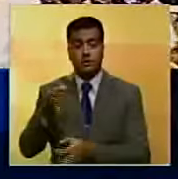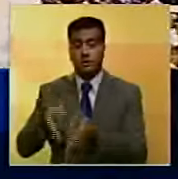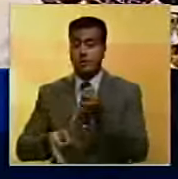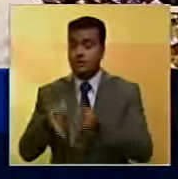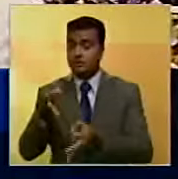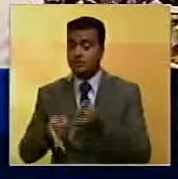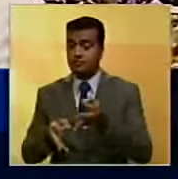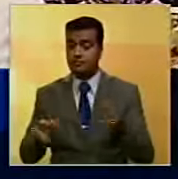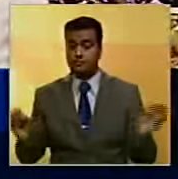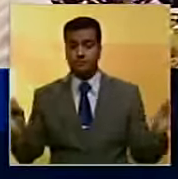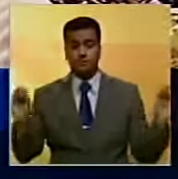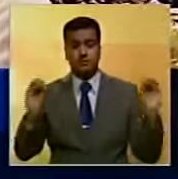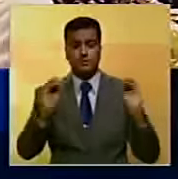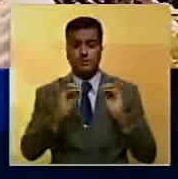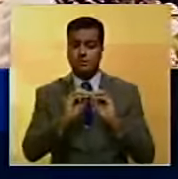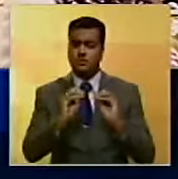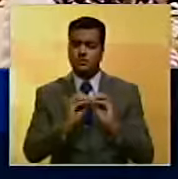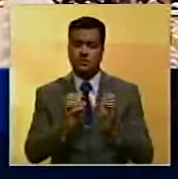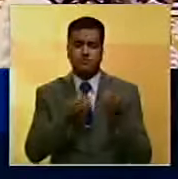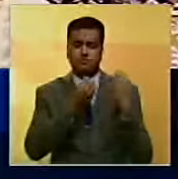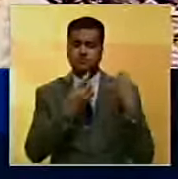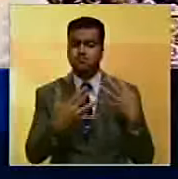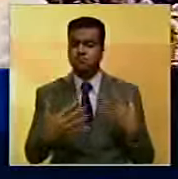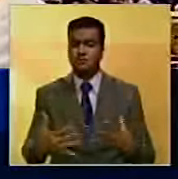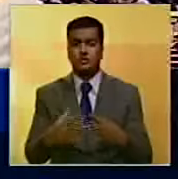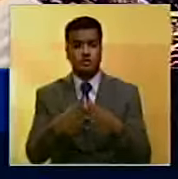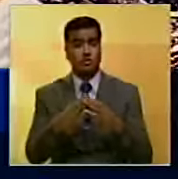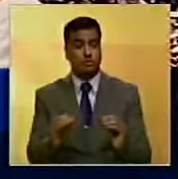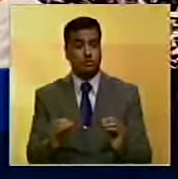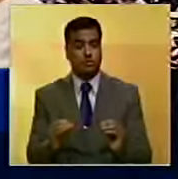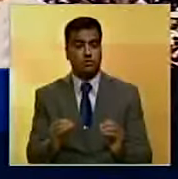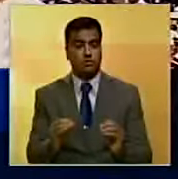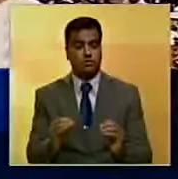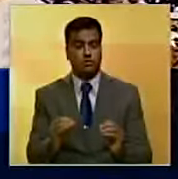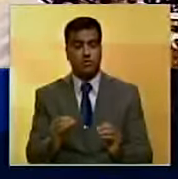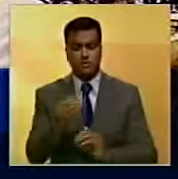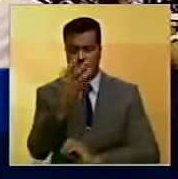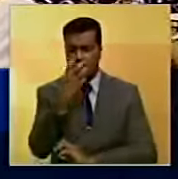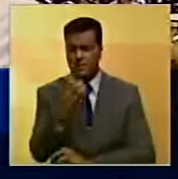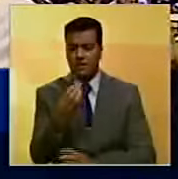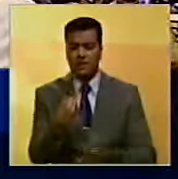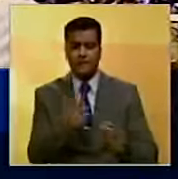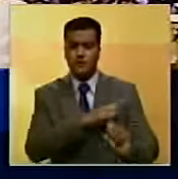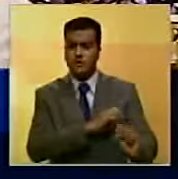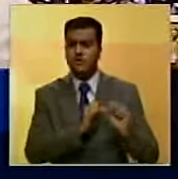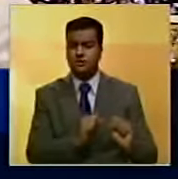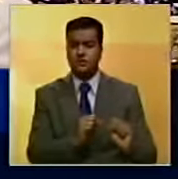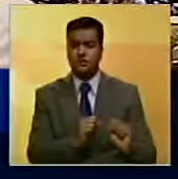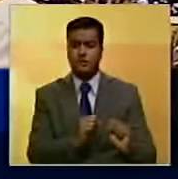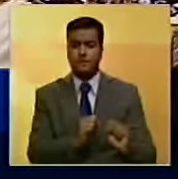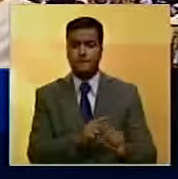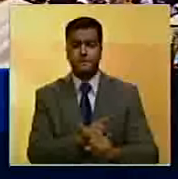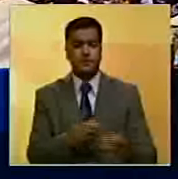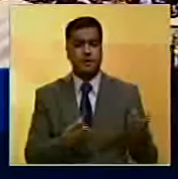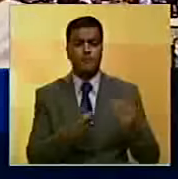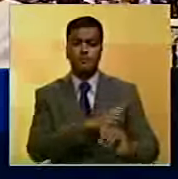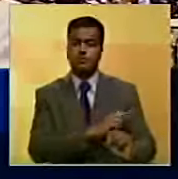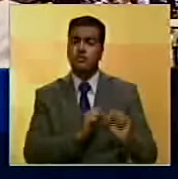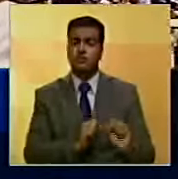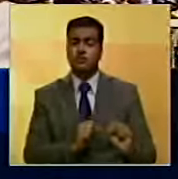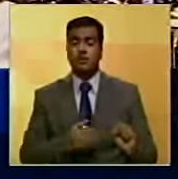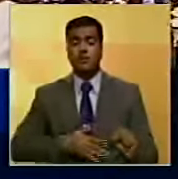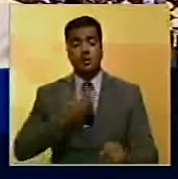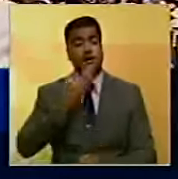Legislativo, recaiga y se llene de bendiciones para que con sapiencia, con mucha templanza, pero con mucha fuerza